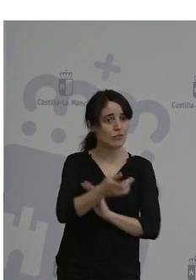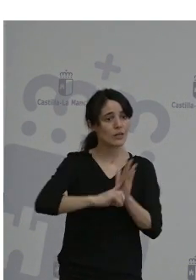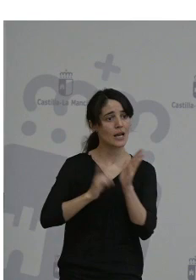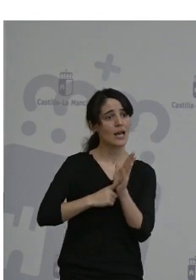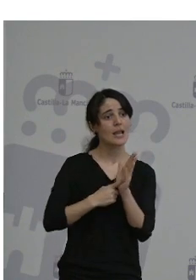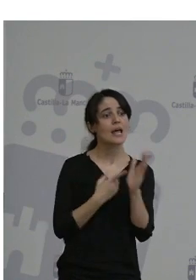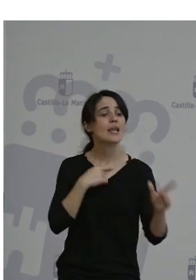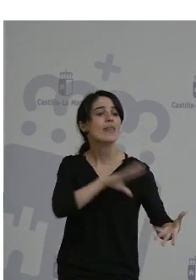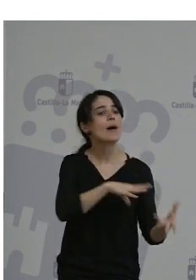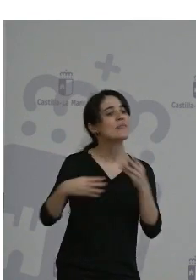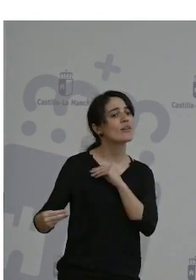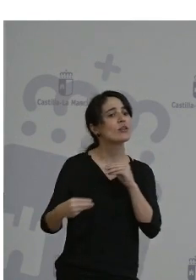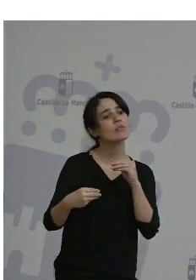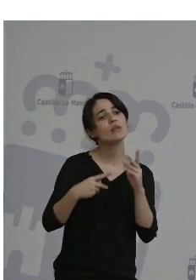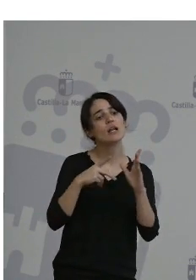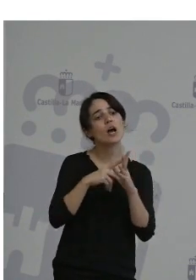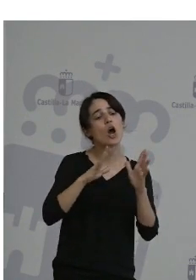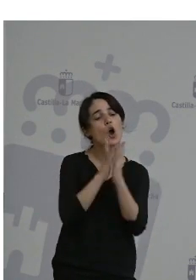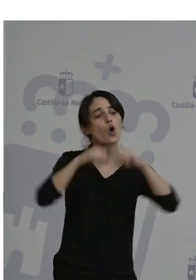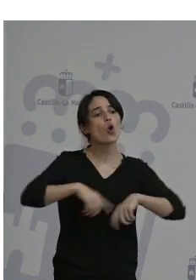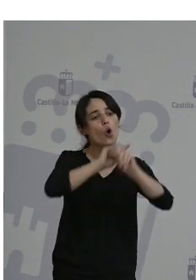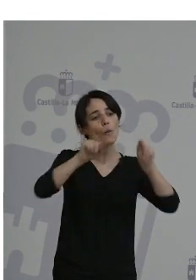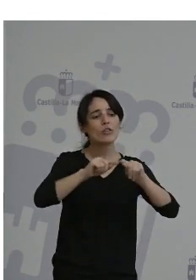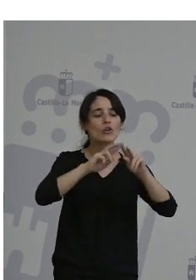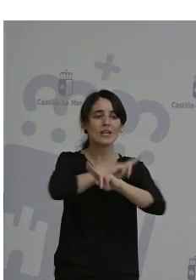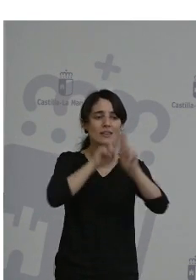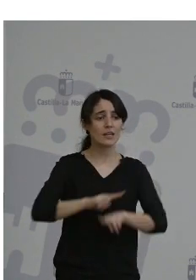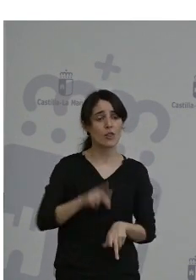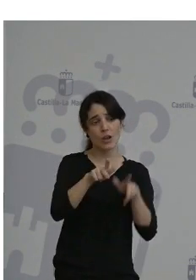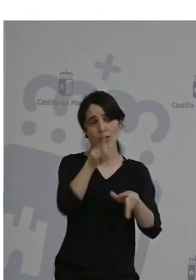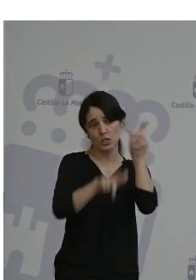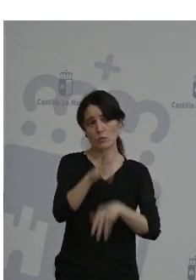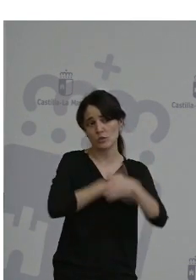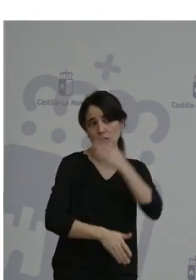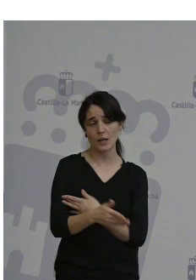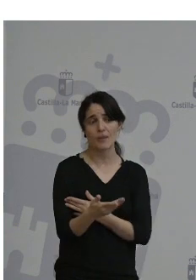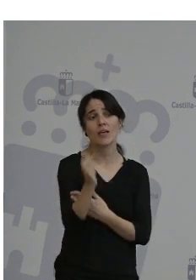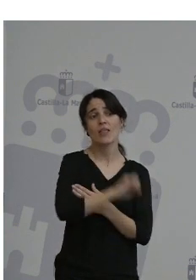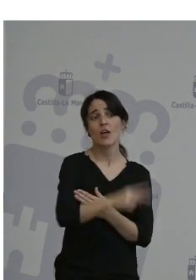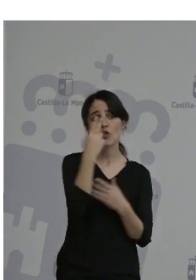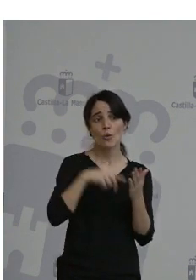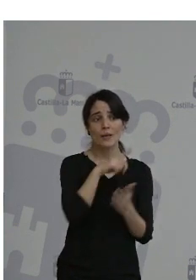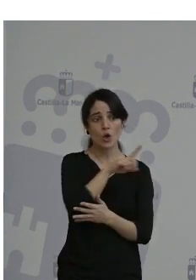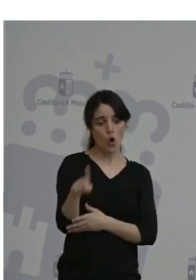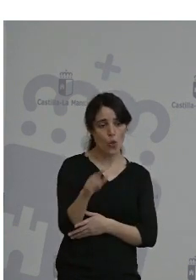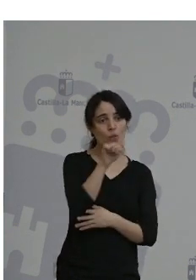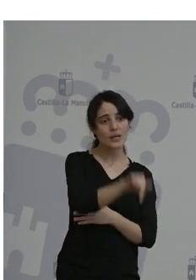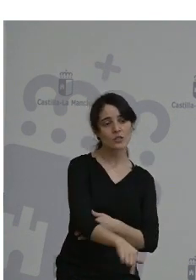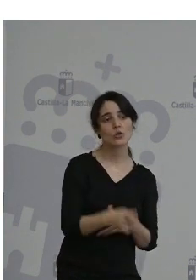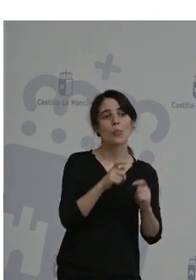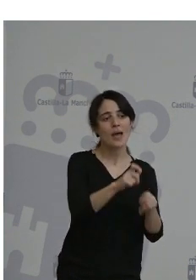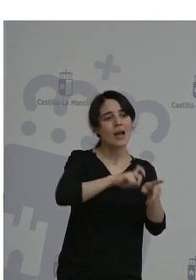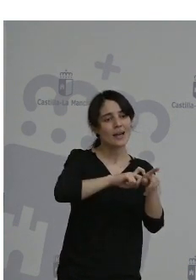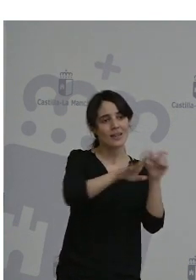Convención Internacional sobre los Derechos de las Personas con Discapacidad del año 2011 la que establece con carácter básico